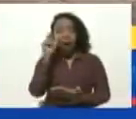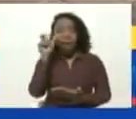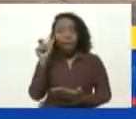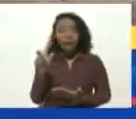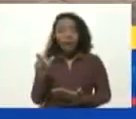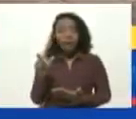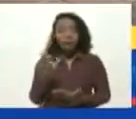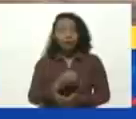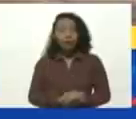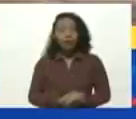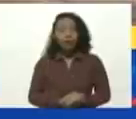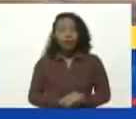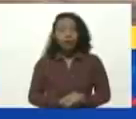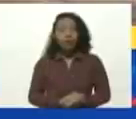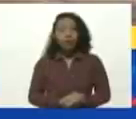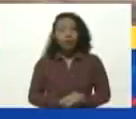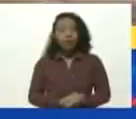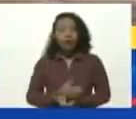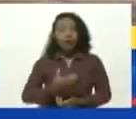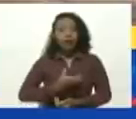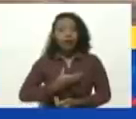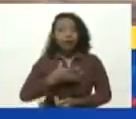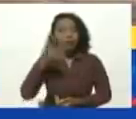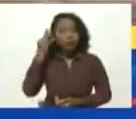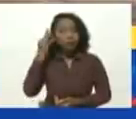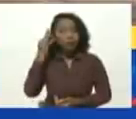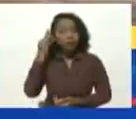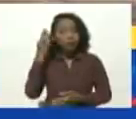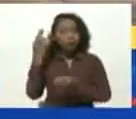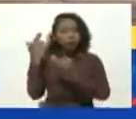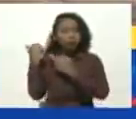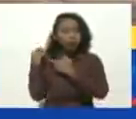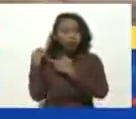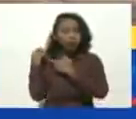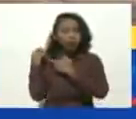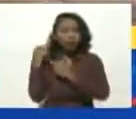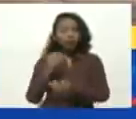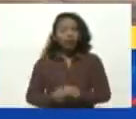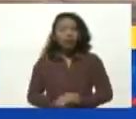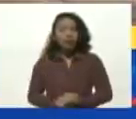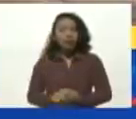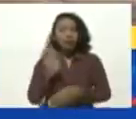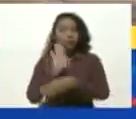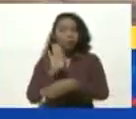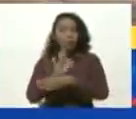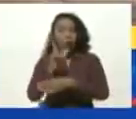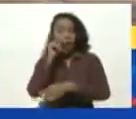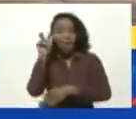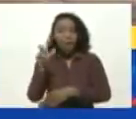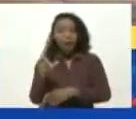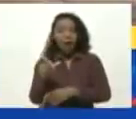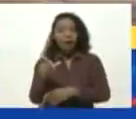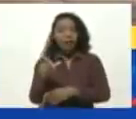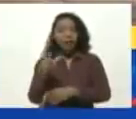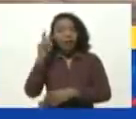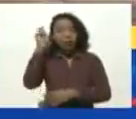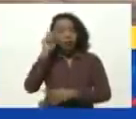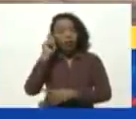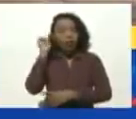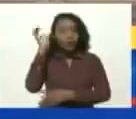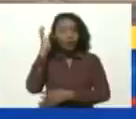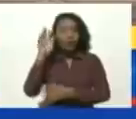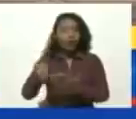Enríquez, alcaldesa encargada, me dicen. Luis José Marcano, protector, diputado de la Asamblea